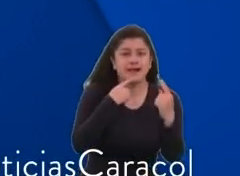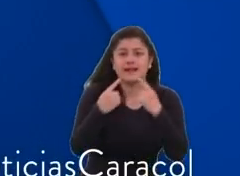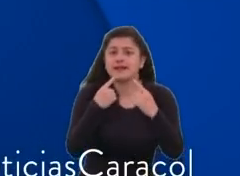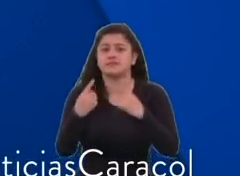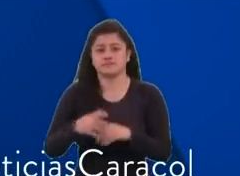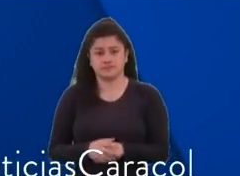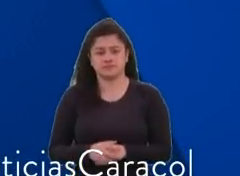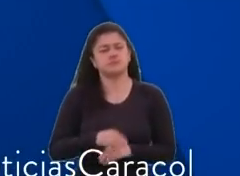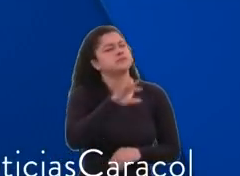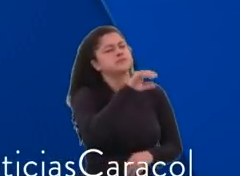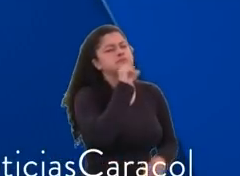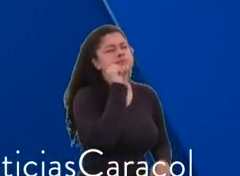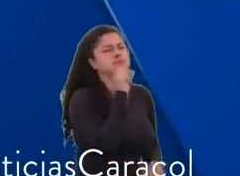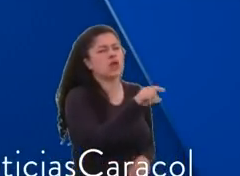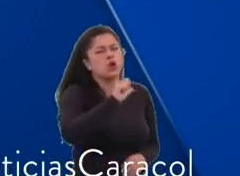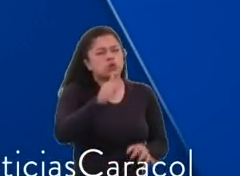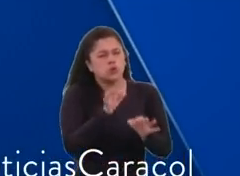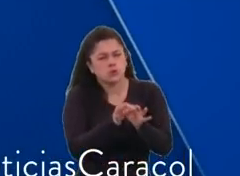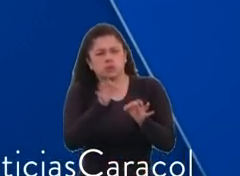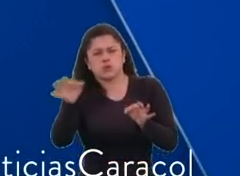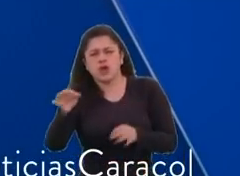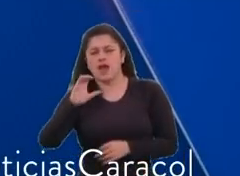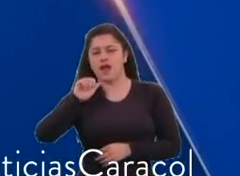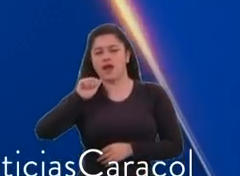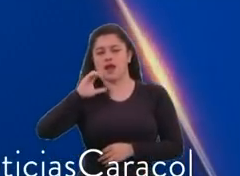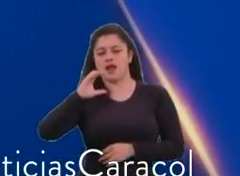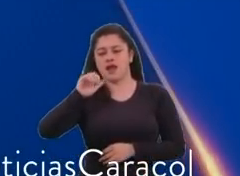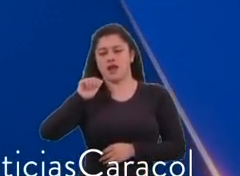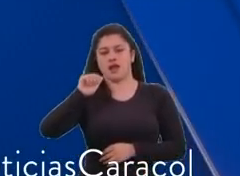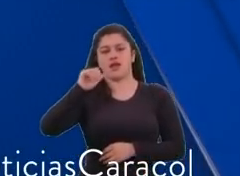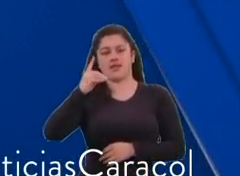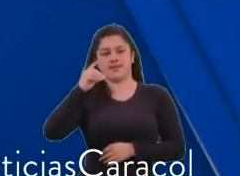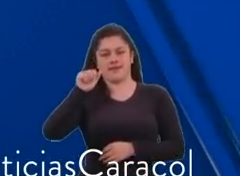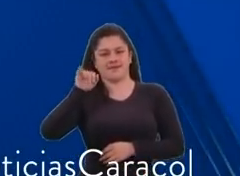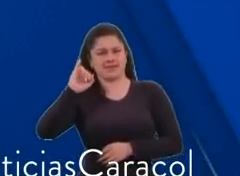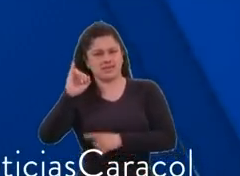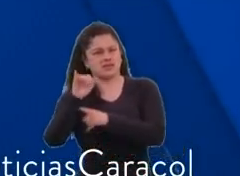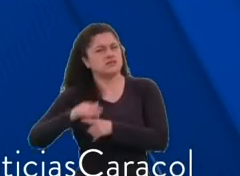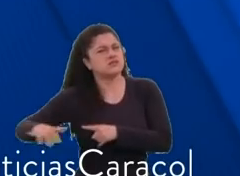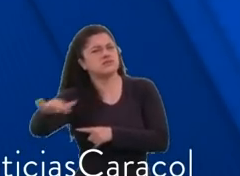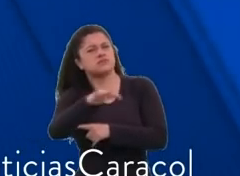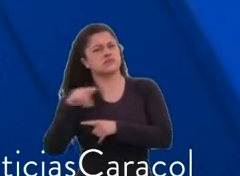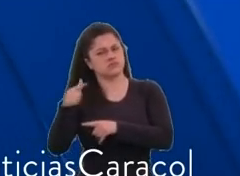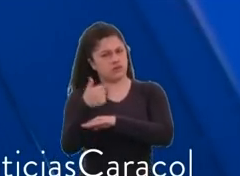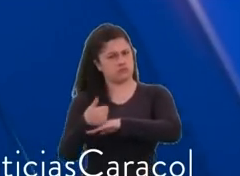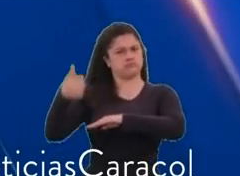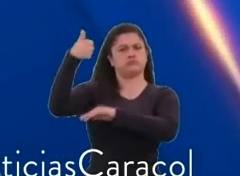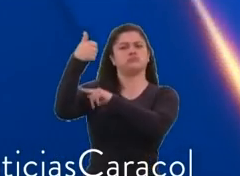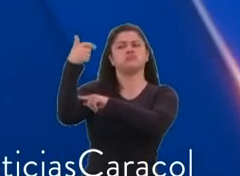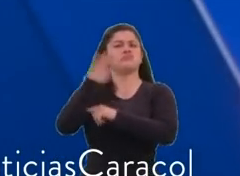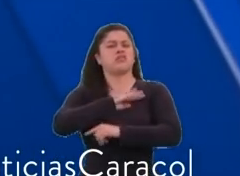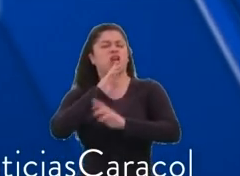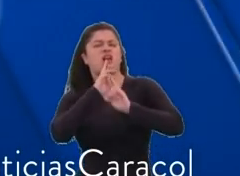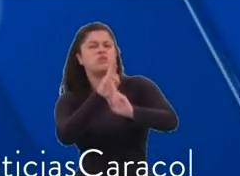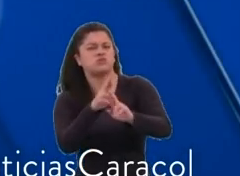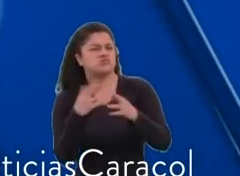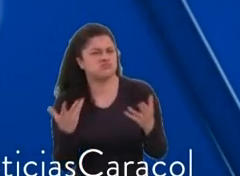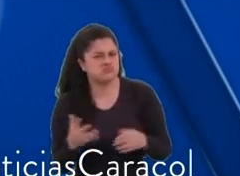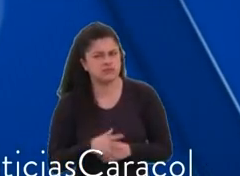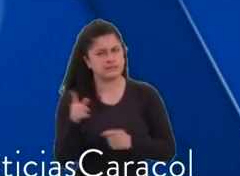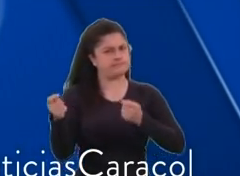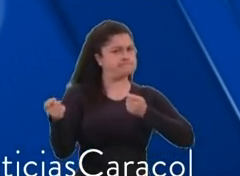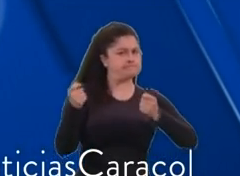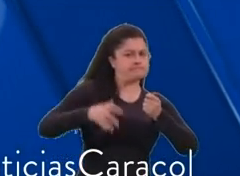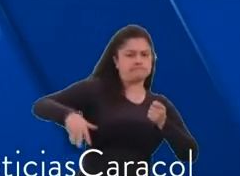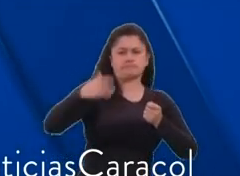alcalde de Acandí, que prácticamente es el rector de este corregimiento ubicado allí en el